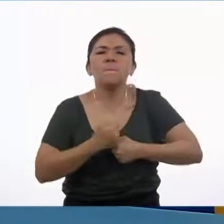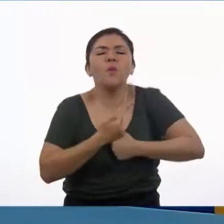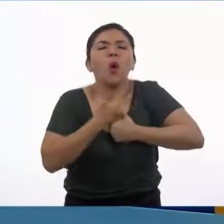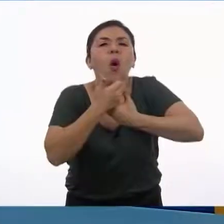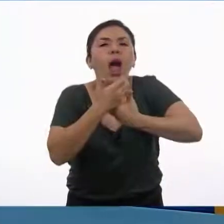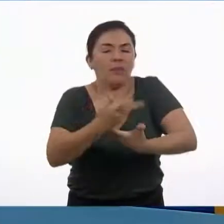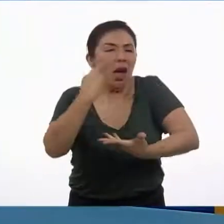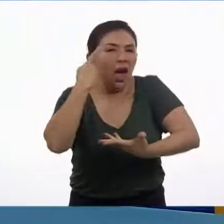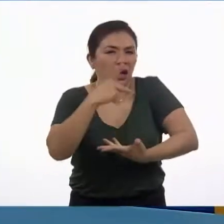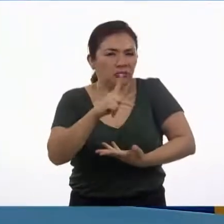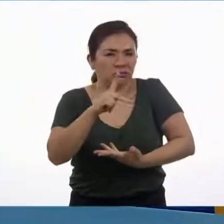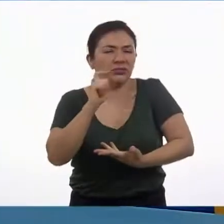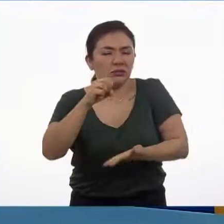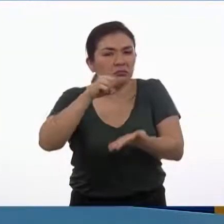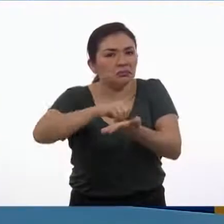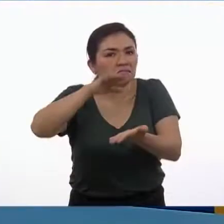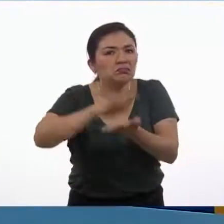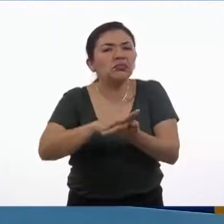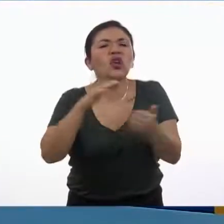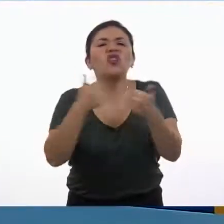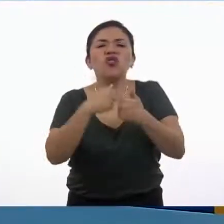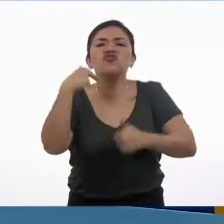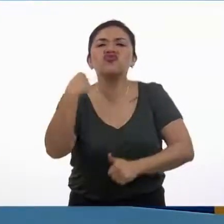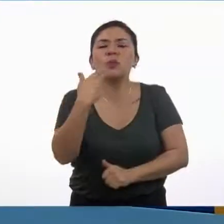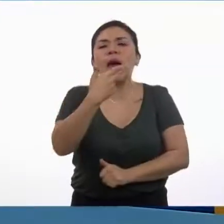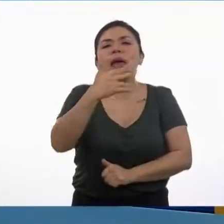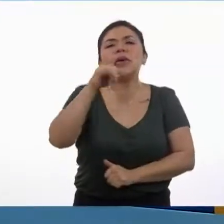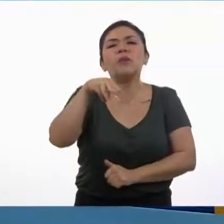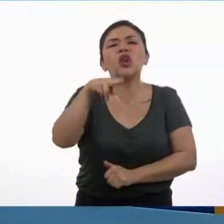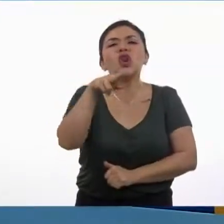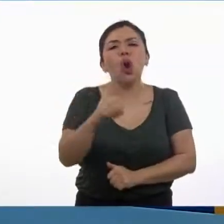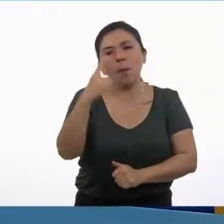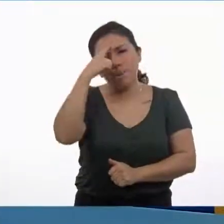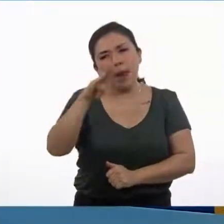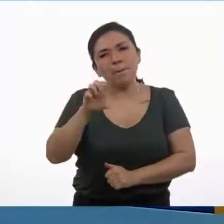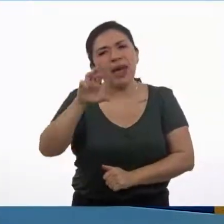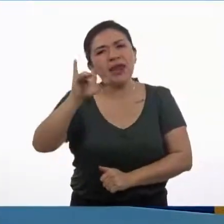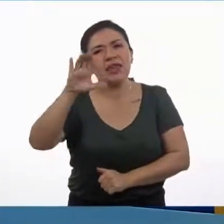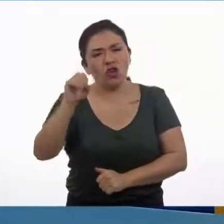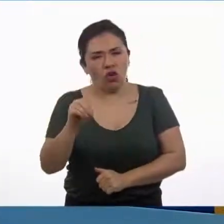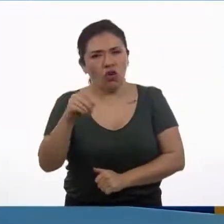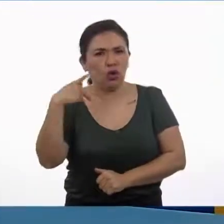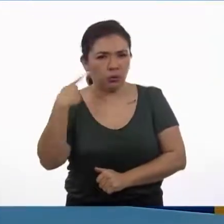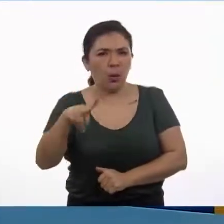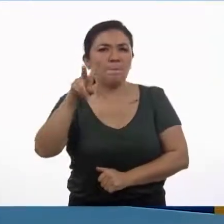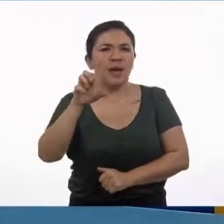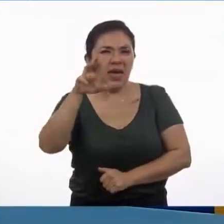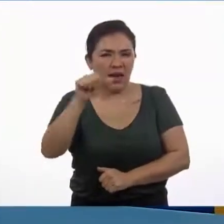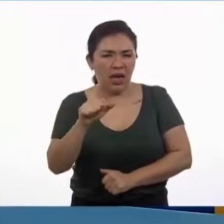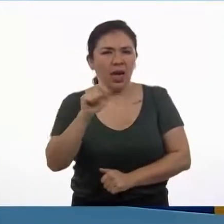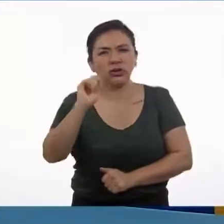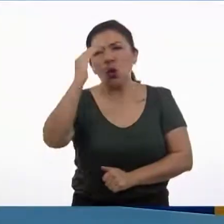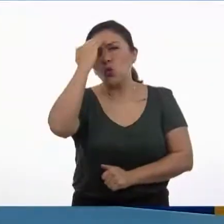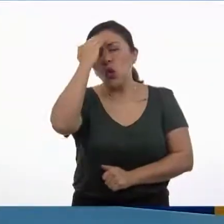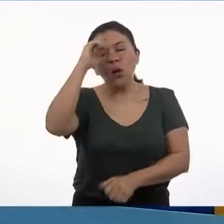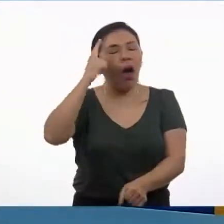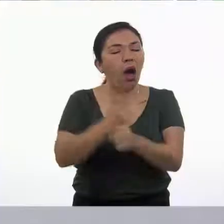sagrada, que se plasmó en los llamados himnos védicos o pertenecientes al Veda o conocimiento